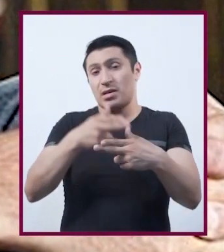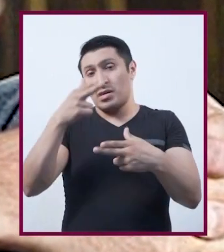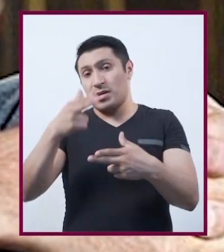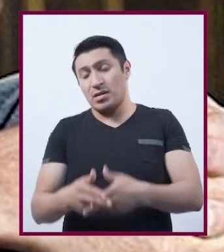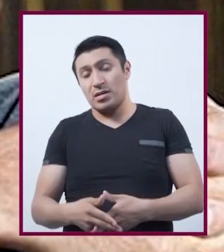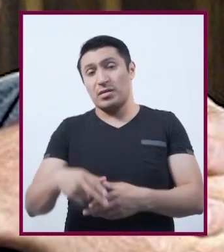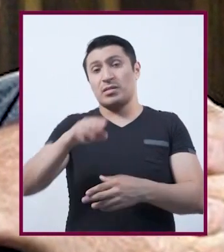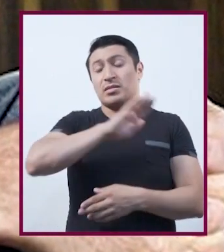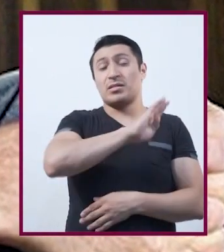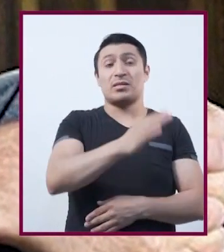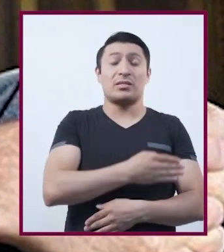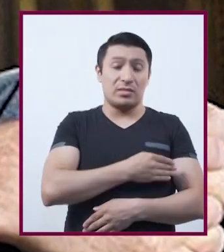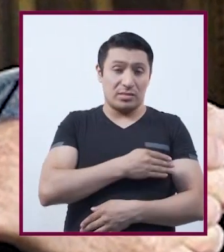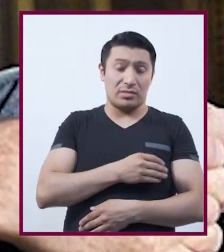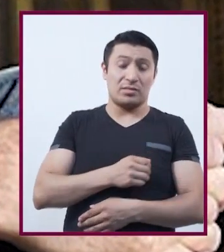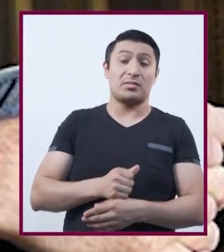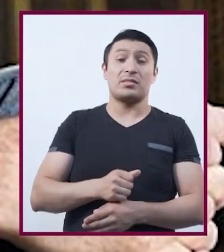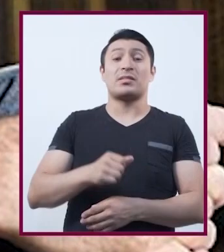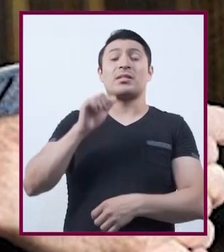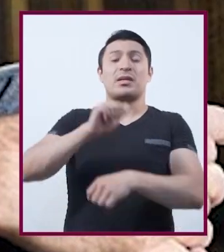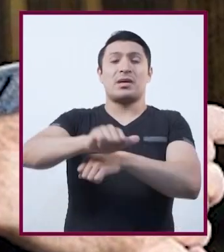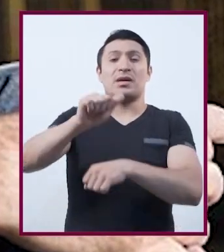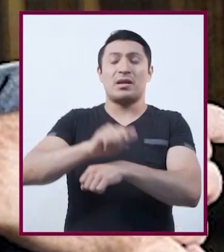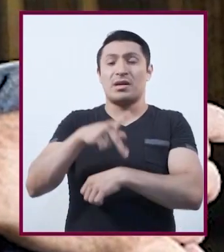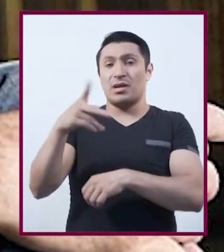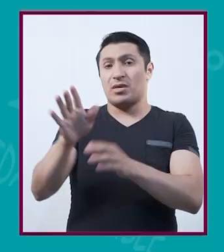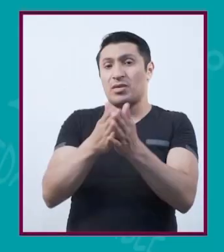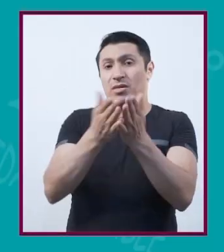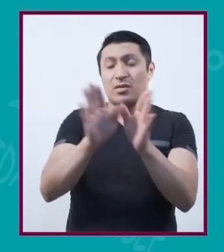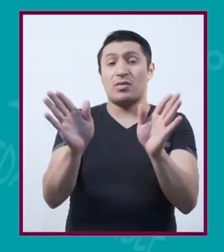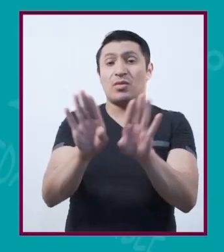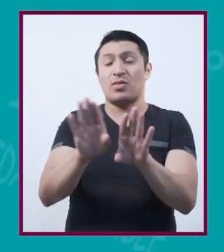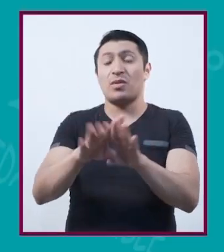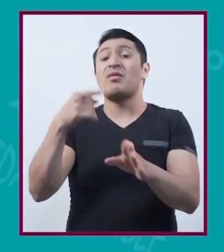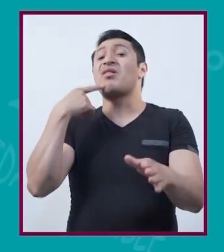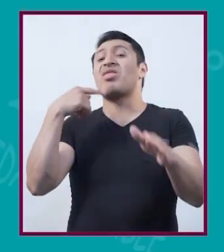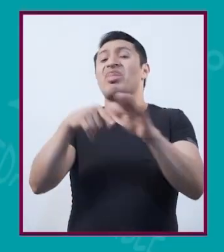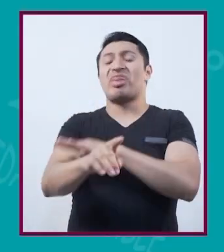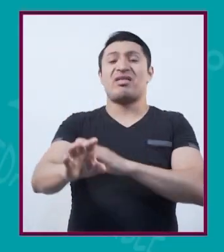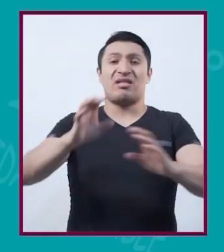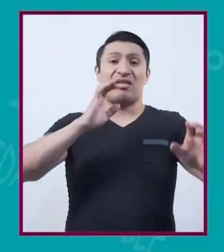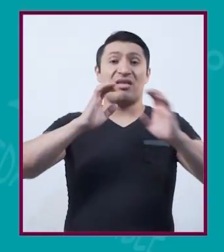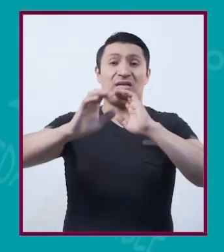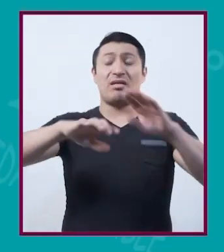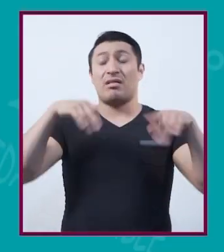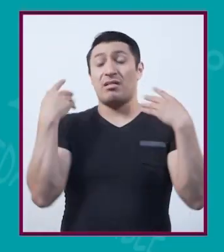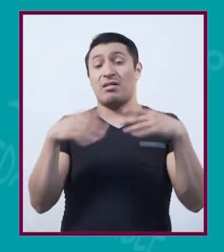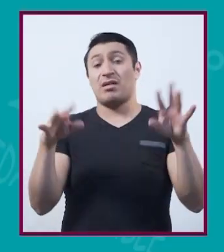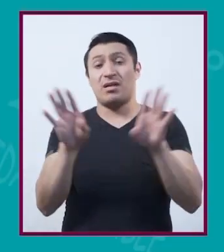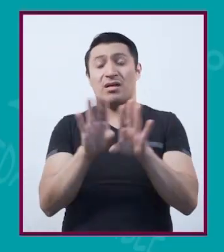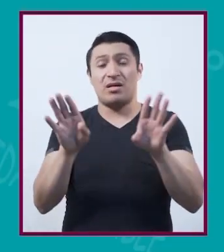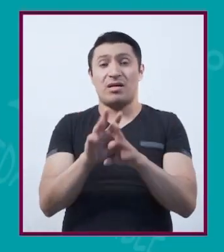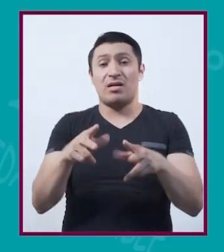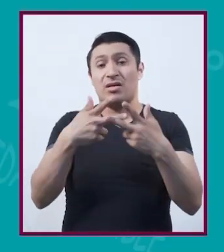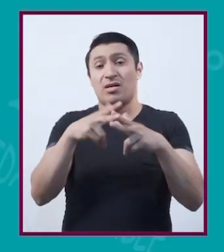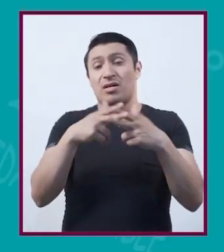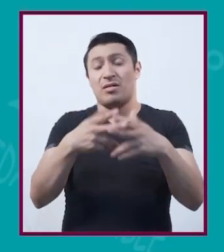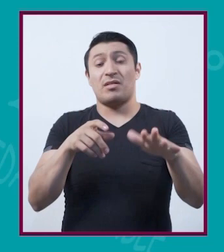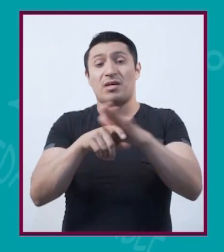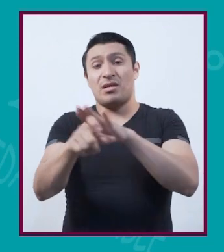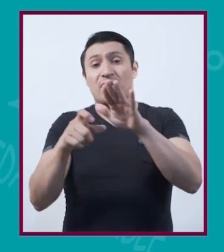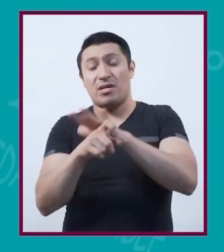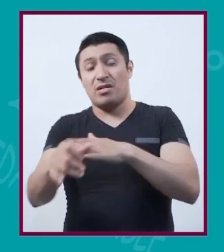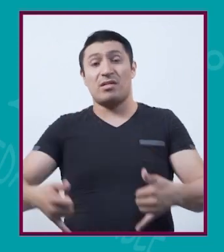comunicación como un instrumento de corrupción de la juventud. Después de Las venas abiertas de Latinoamérica,